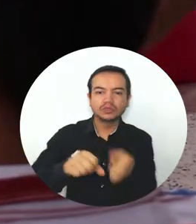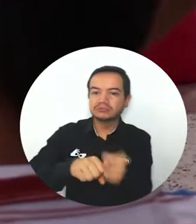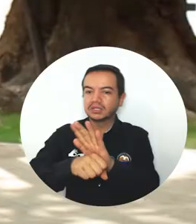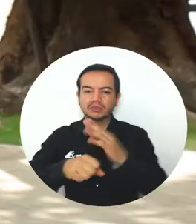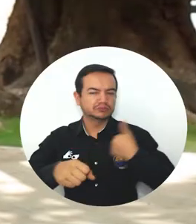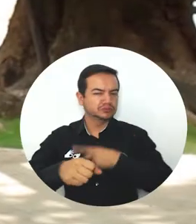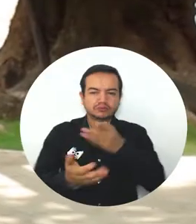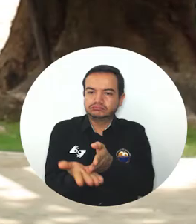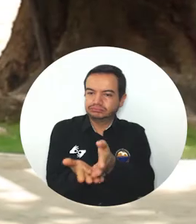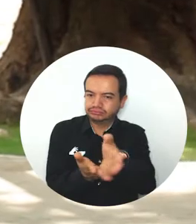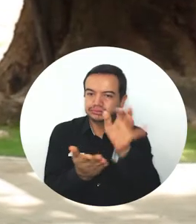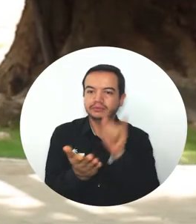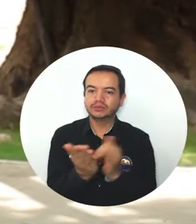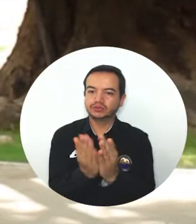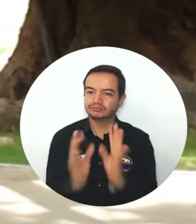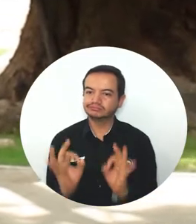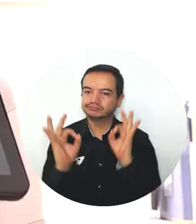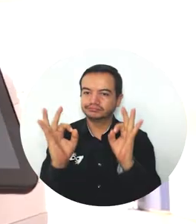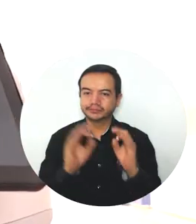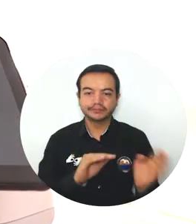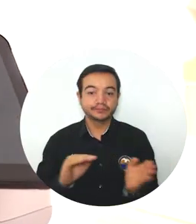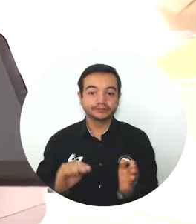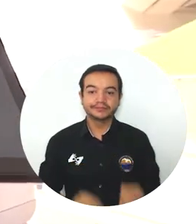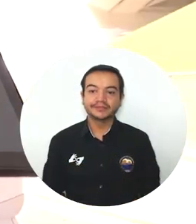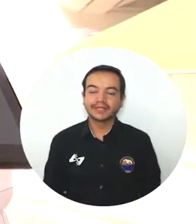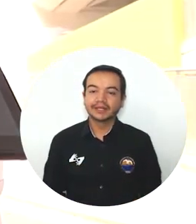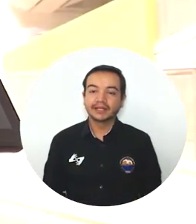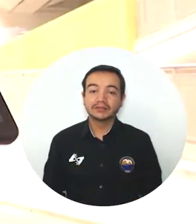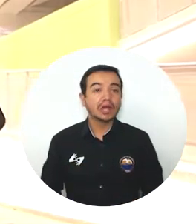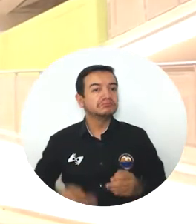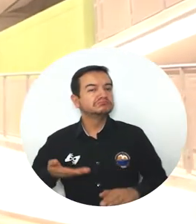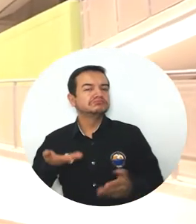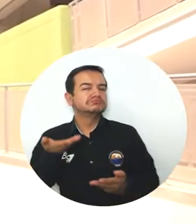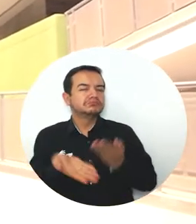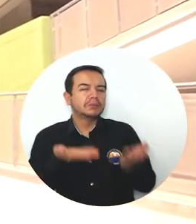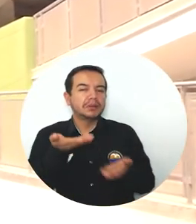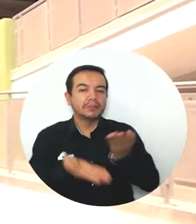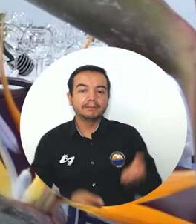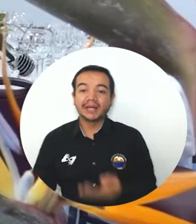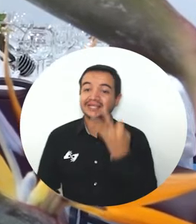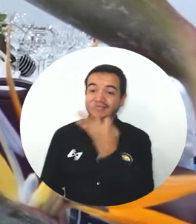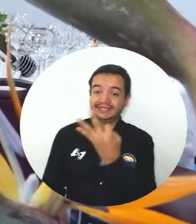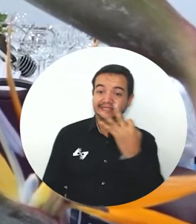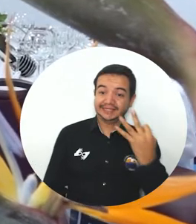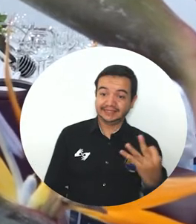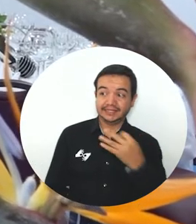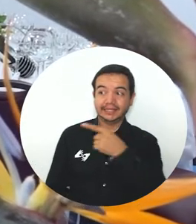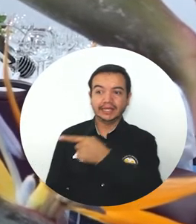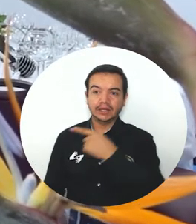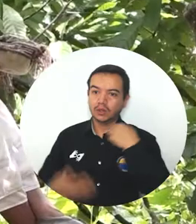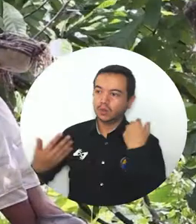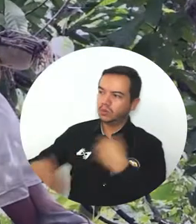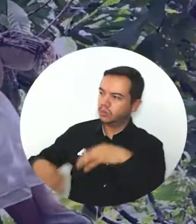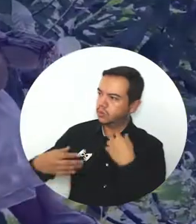siguiéramos prestando nuestro servicio con la mejor calidad posible. Entre 33 propuestas postuladas, la Alma Mater recibió reconocimiento por